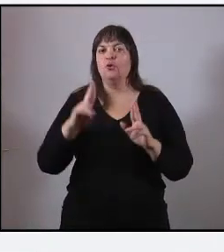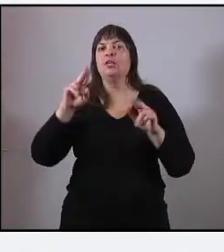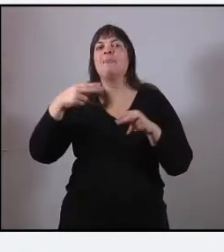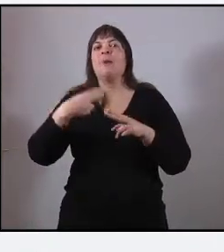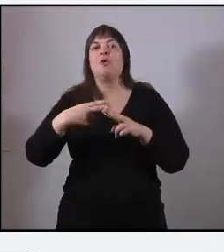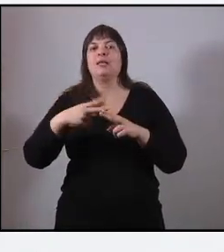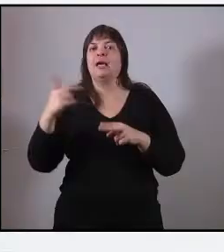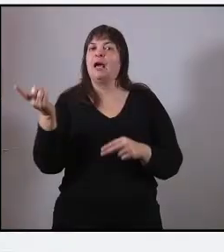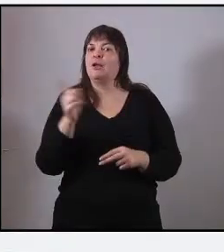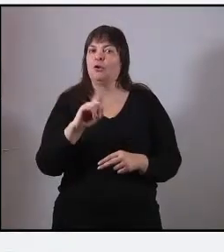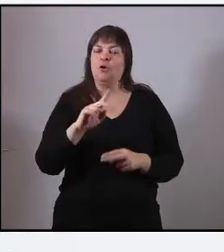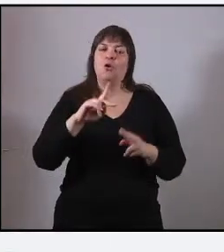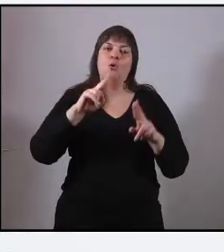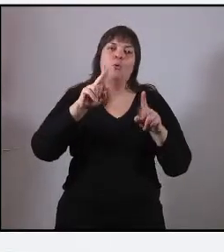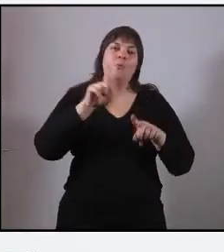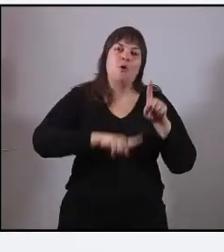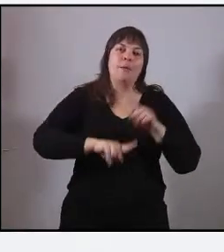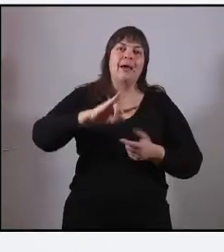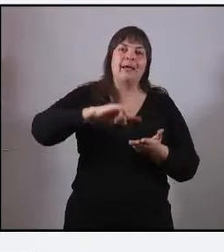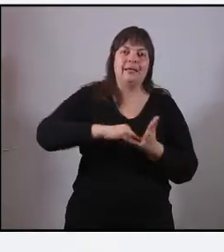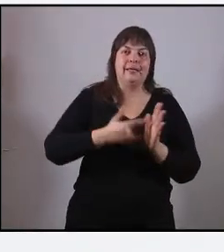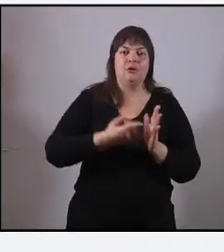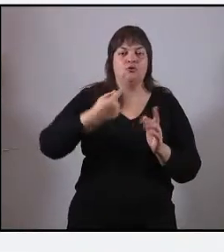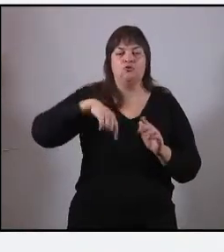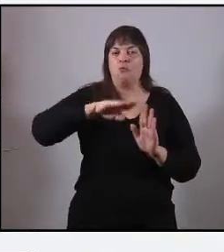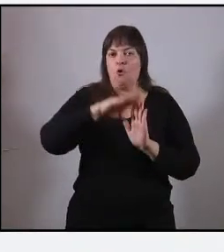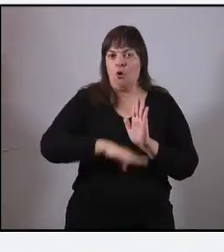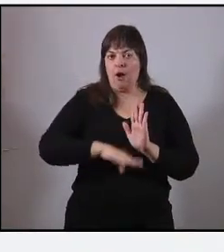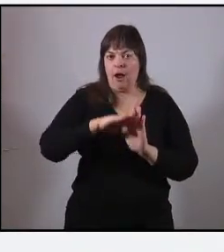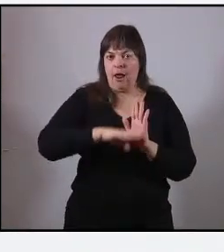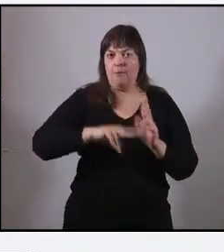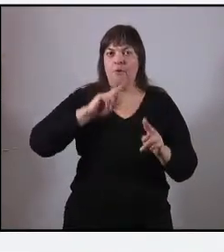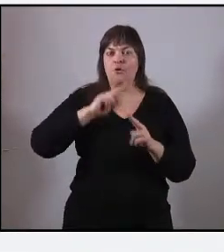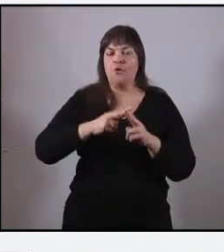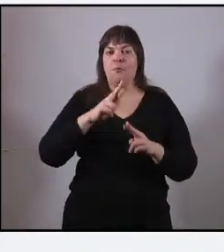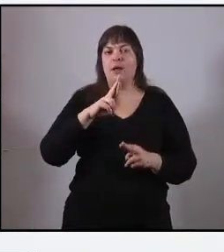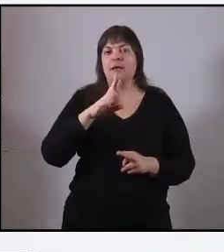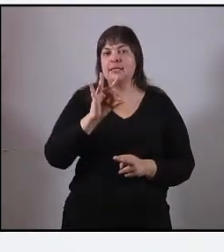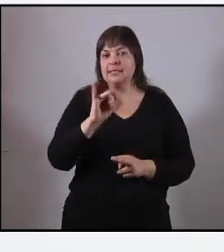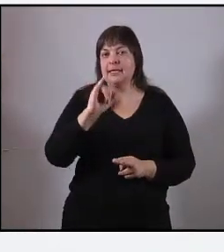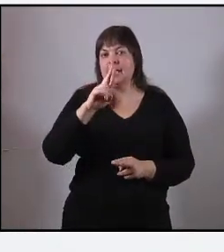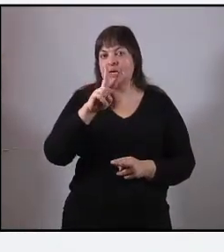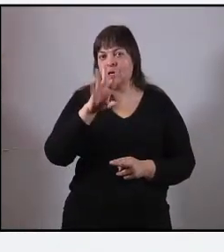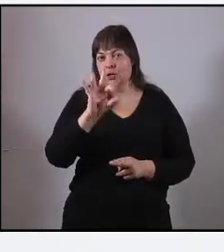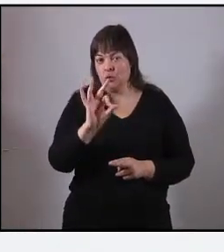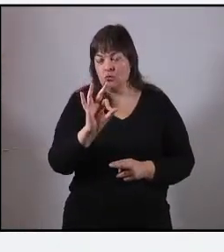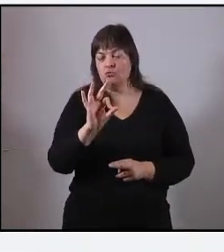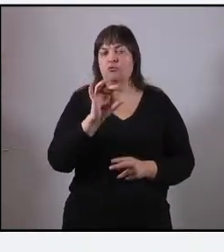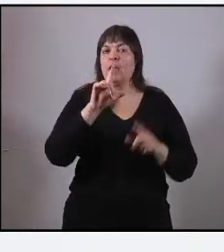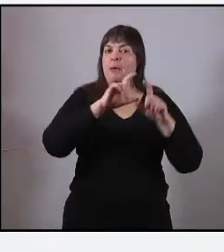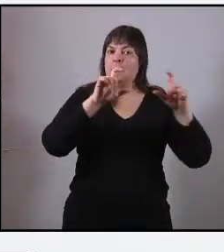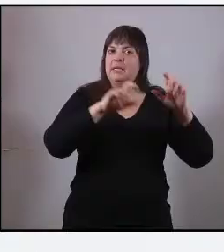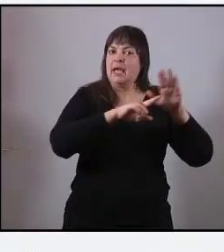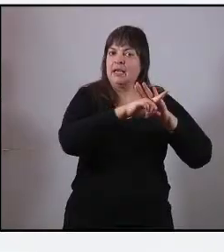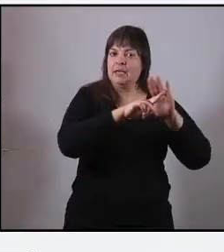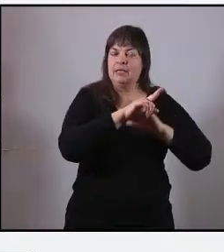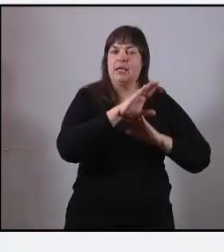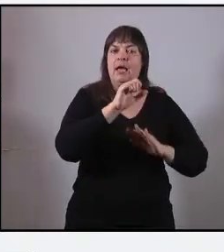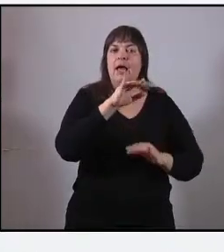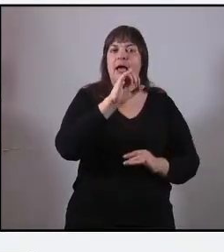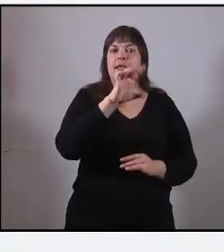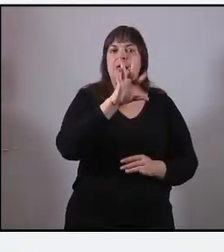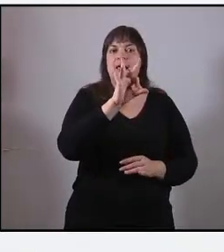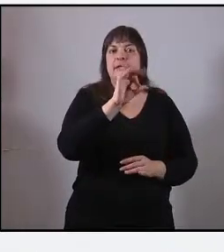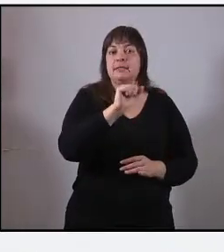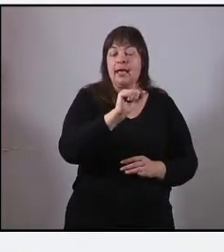política, es un problema técnico. Manejamos un programa que se llama Cyrus, que es gestionado por una empresa que se llama Ayesa y